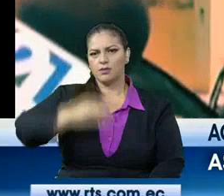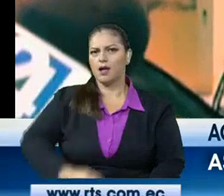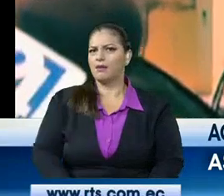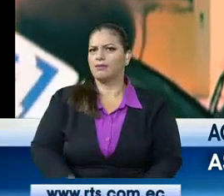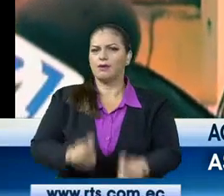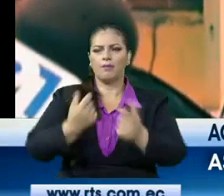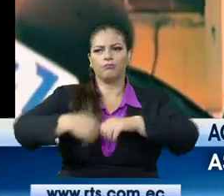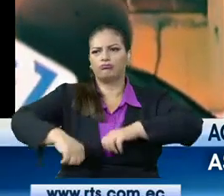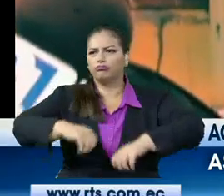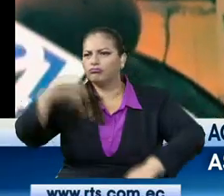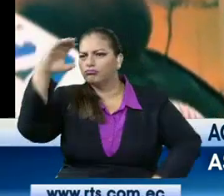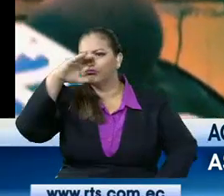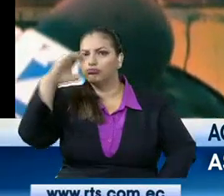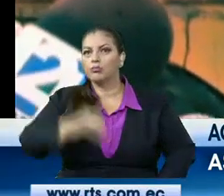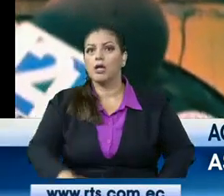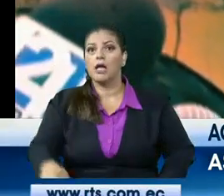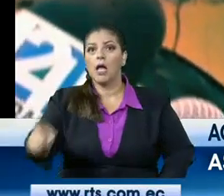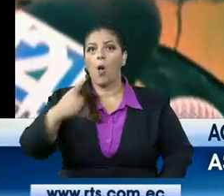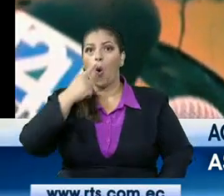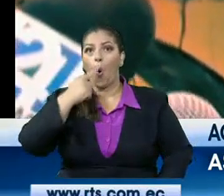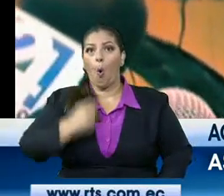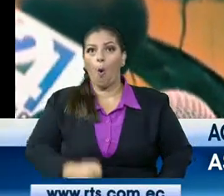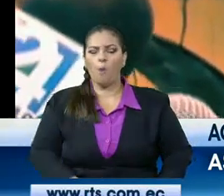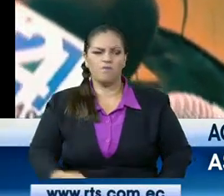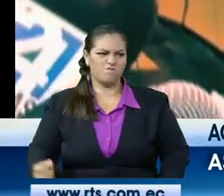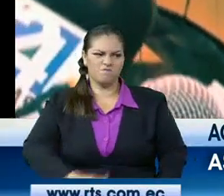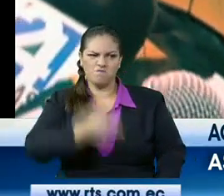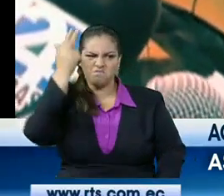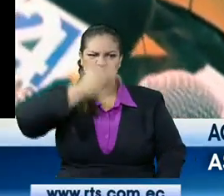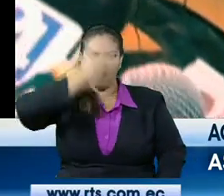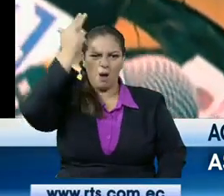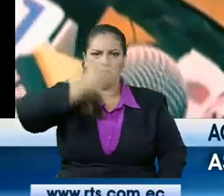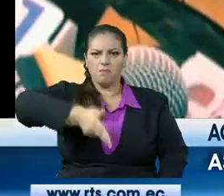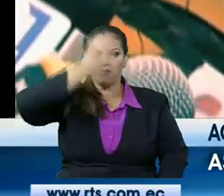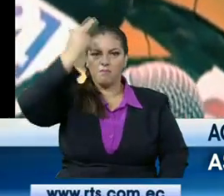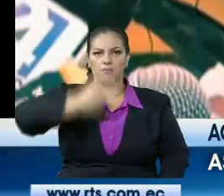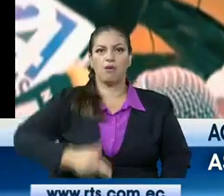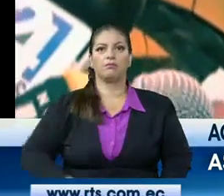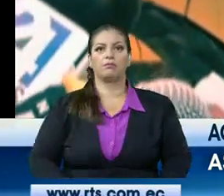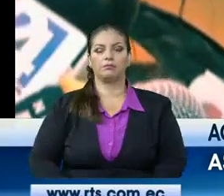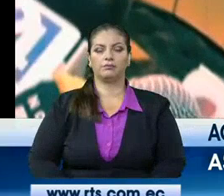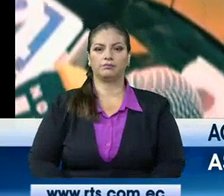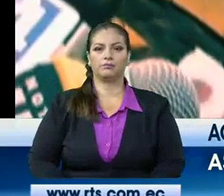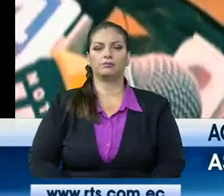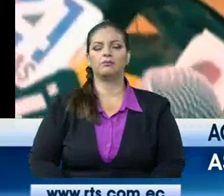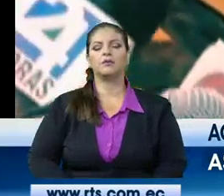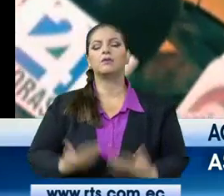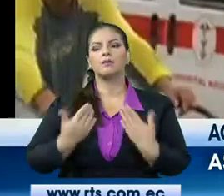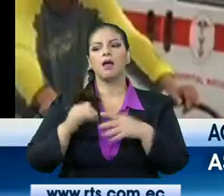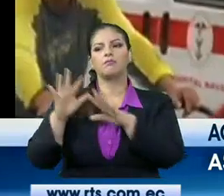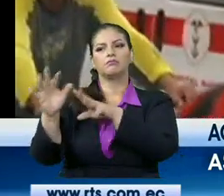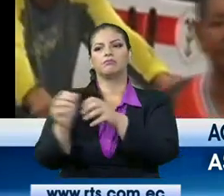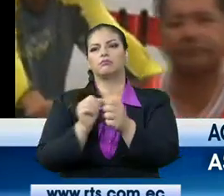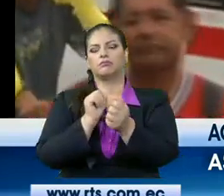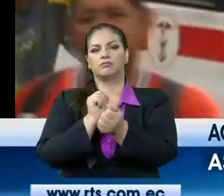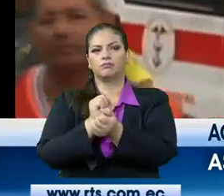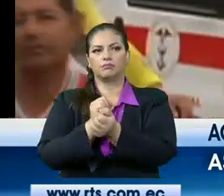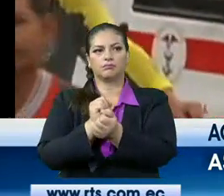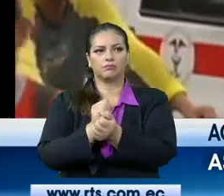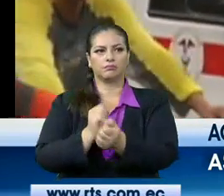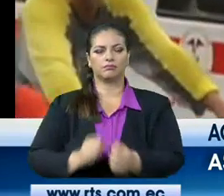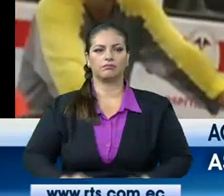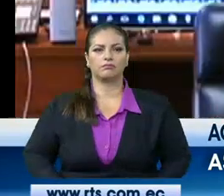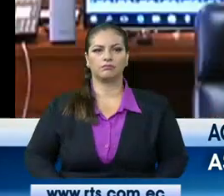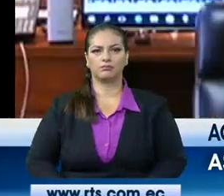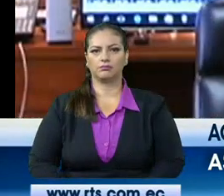el disparo, por lo cual se procede a someterle al detenido. El afectado es parte de